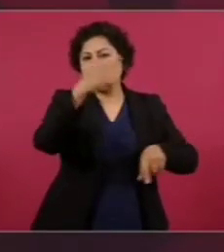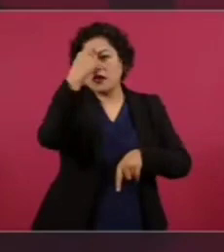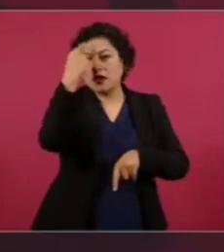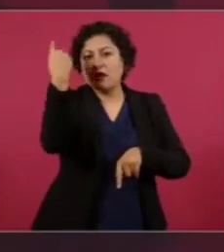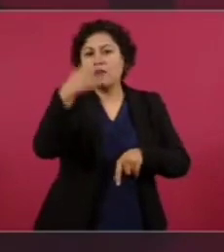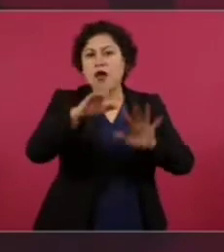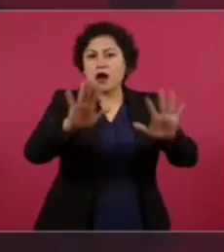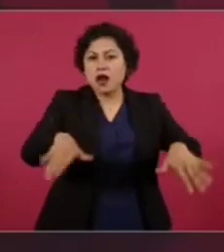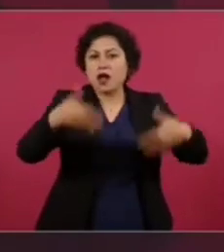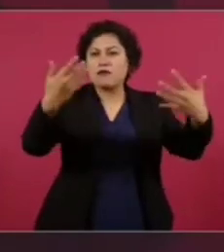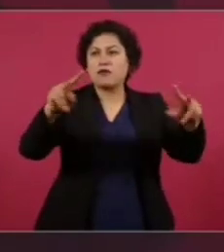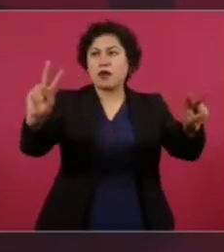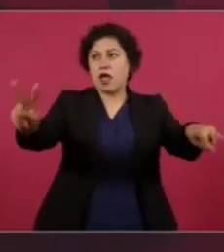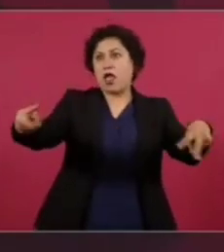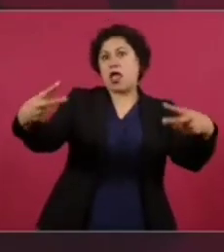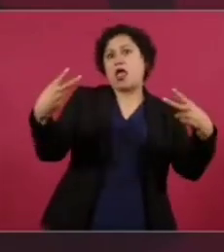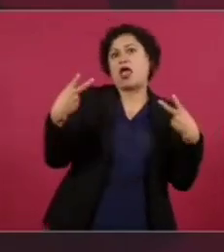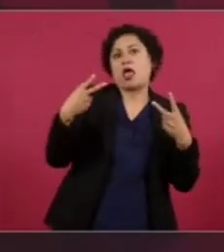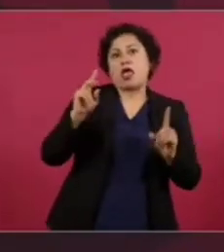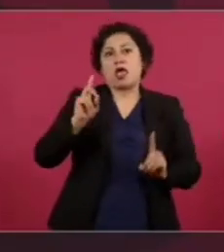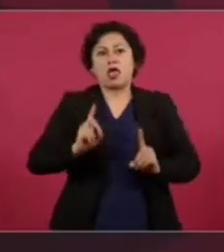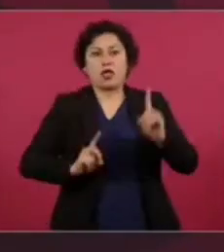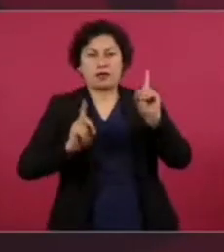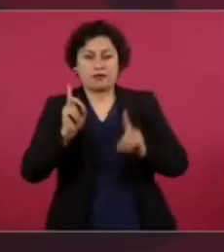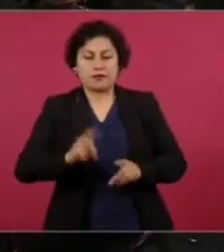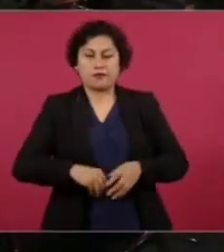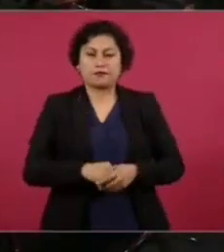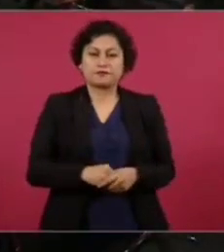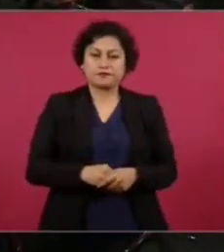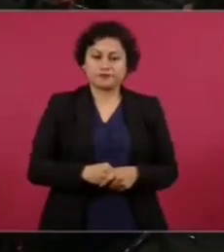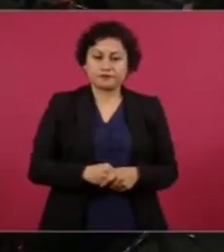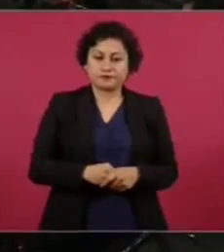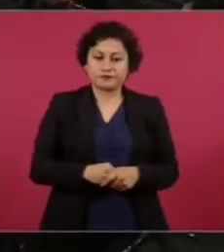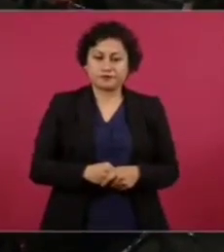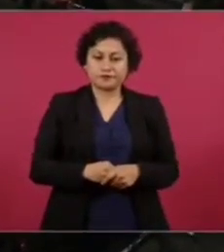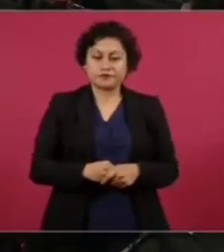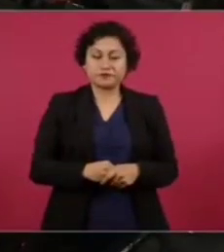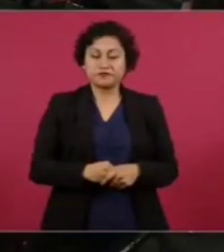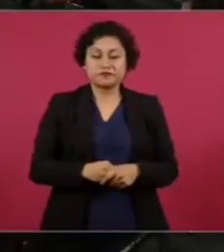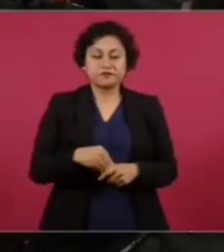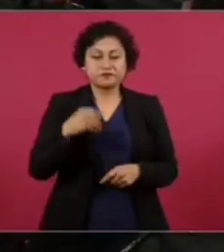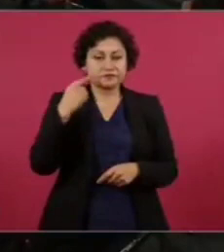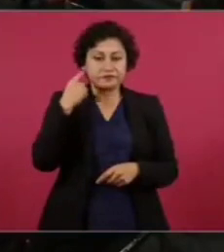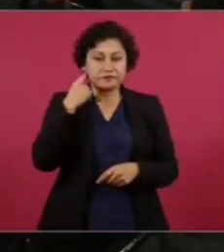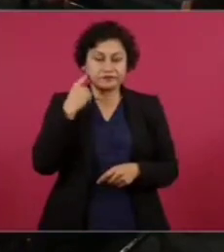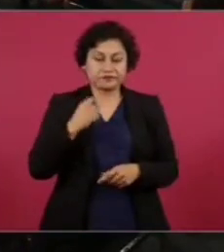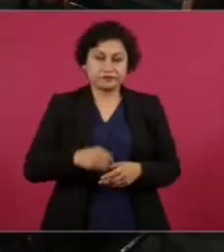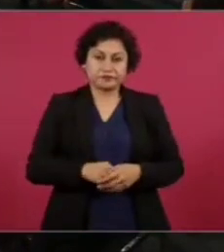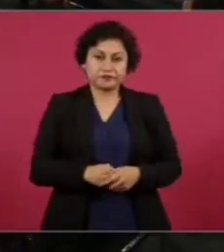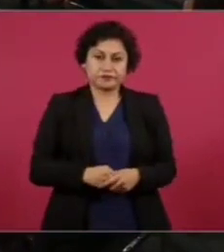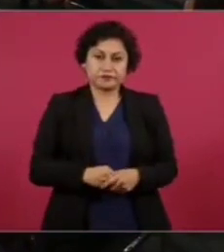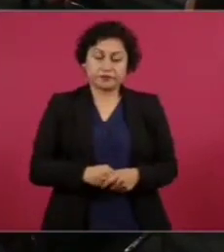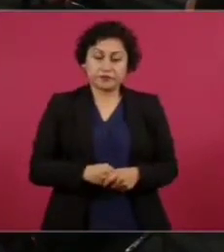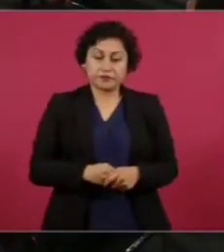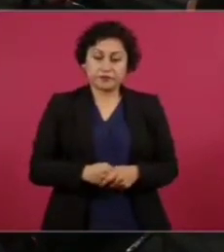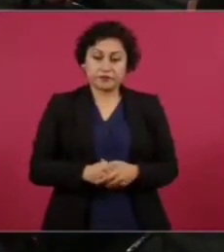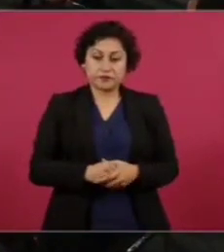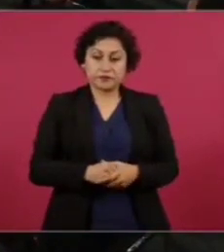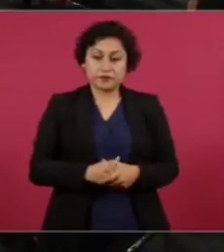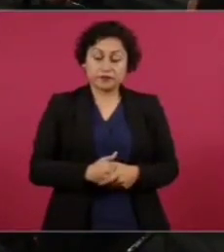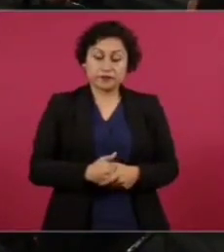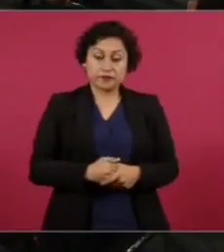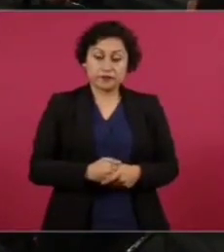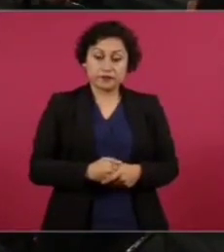gobierno. En este mes, a Yolanda Caballero, una colega de nosotros en Baja California, Tijuana, le